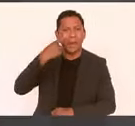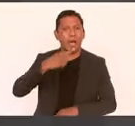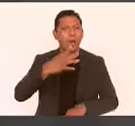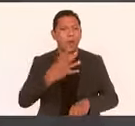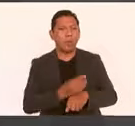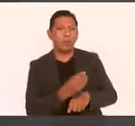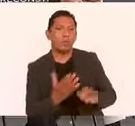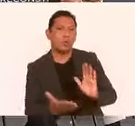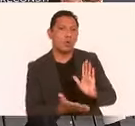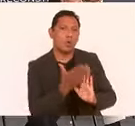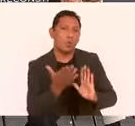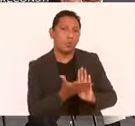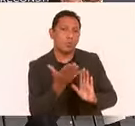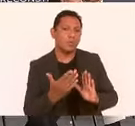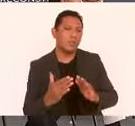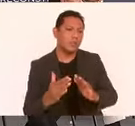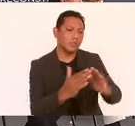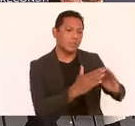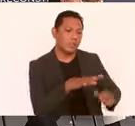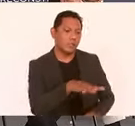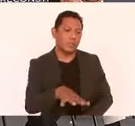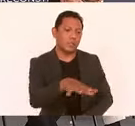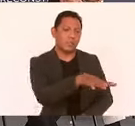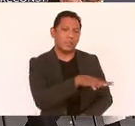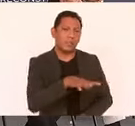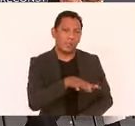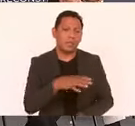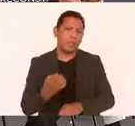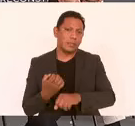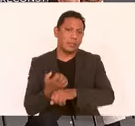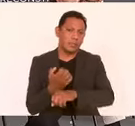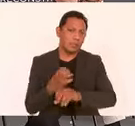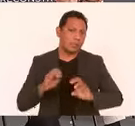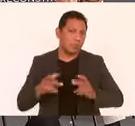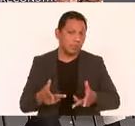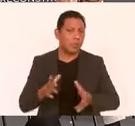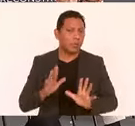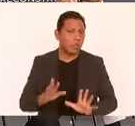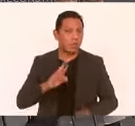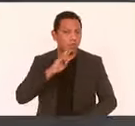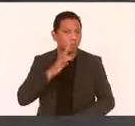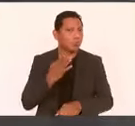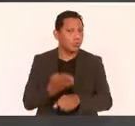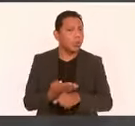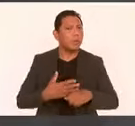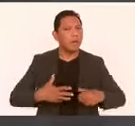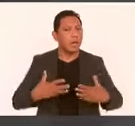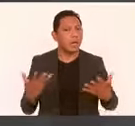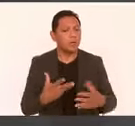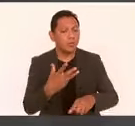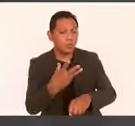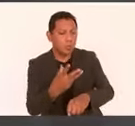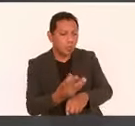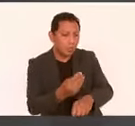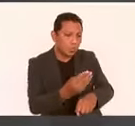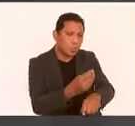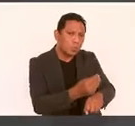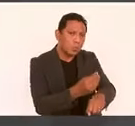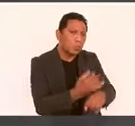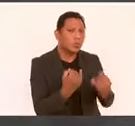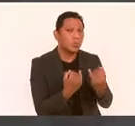de vivienda, el Estado de Chiapas se hizo cargo de la reparación y también